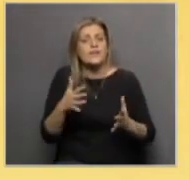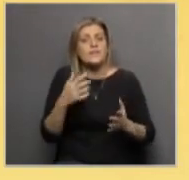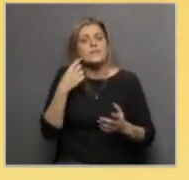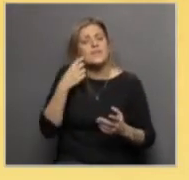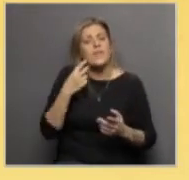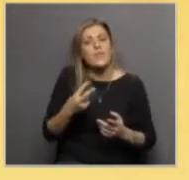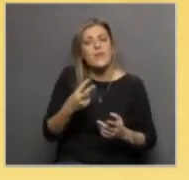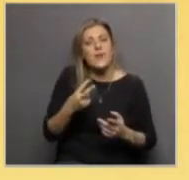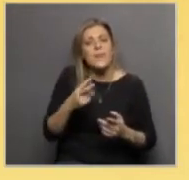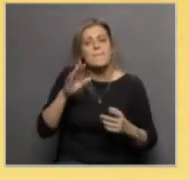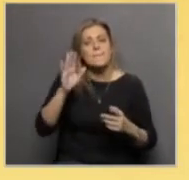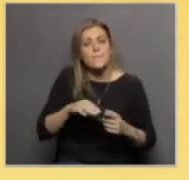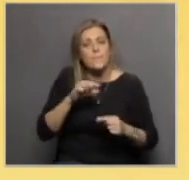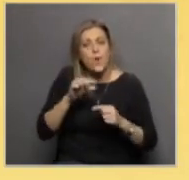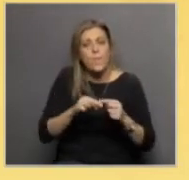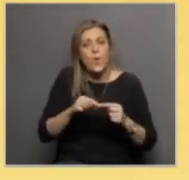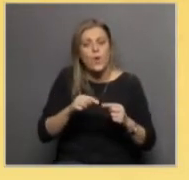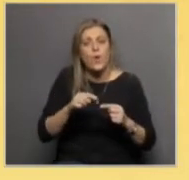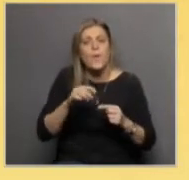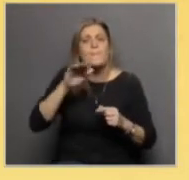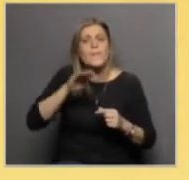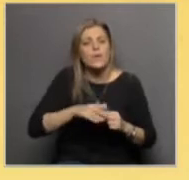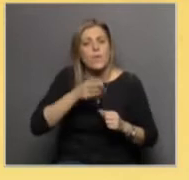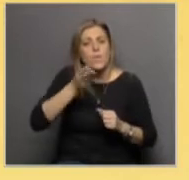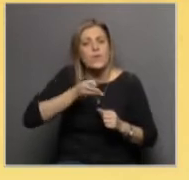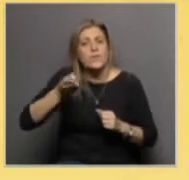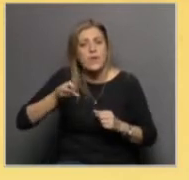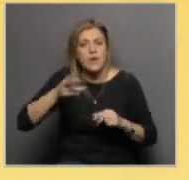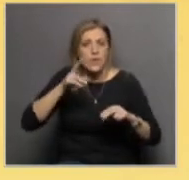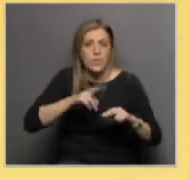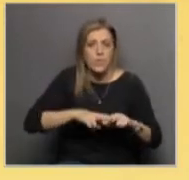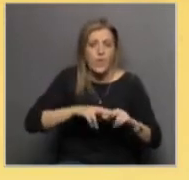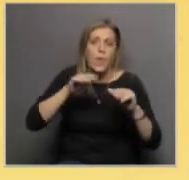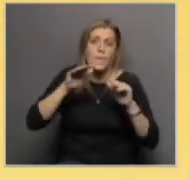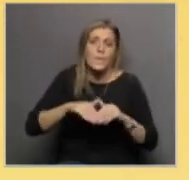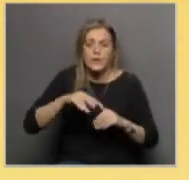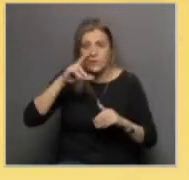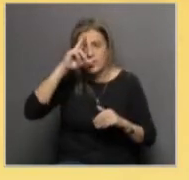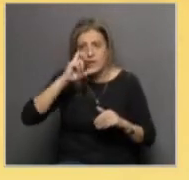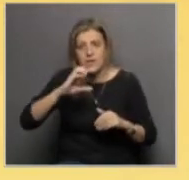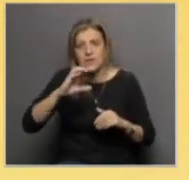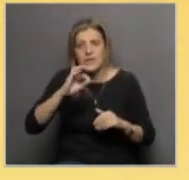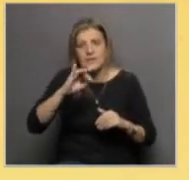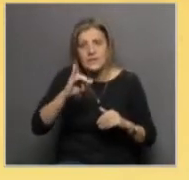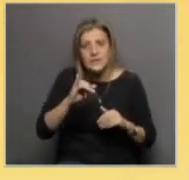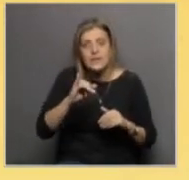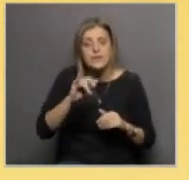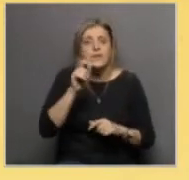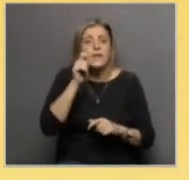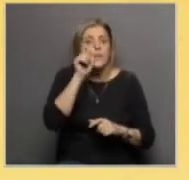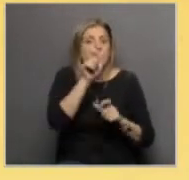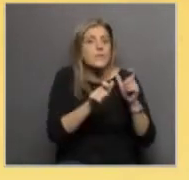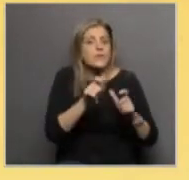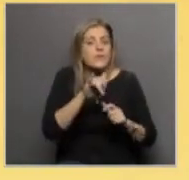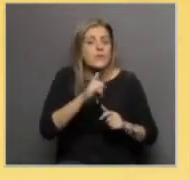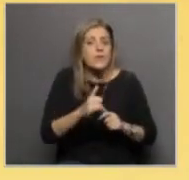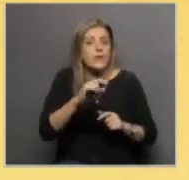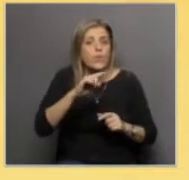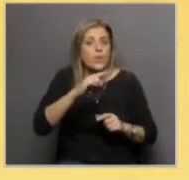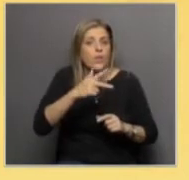la disminución de la mortalidad o de los ingresos a CTI en aquellas franjas mejor vacunadas.